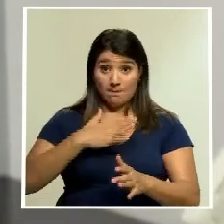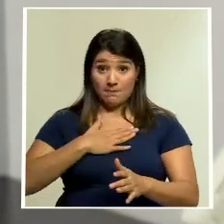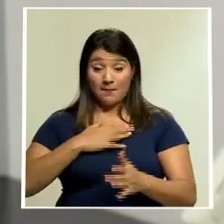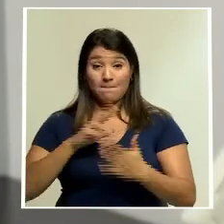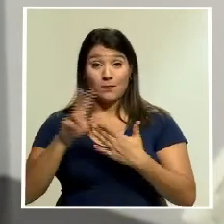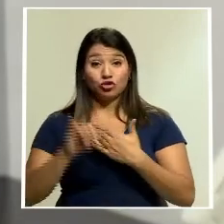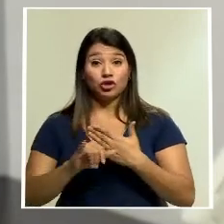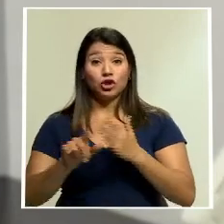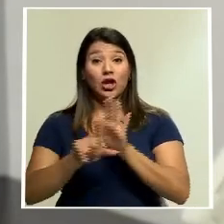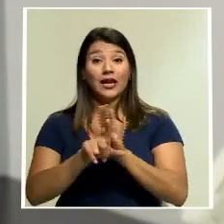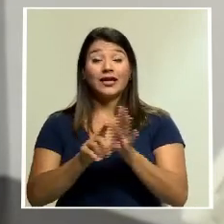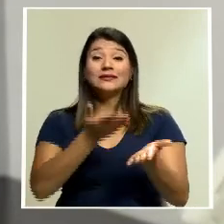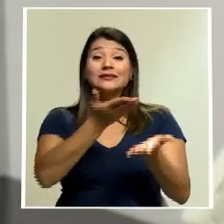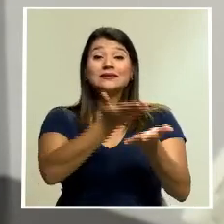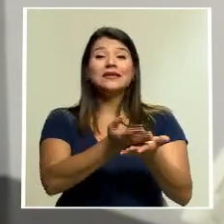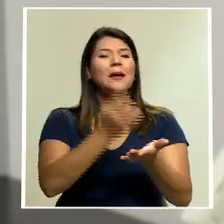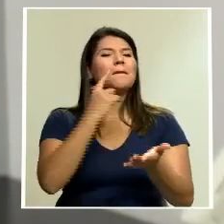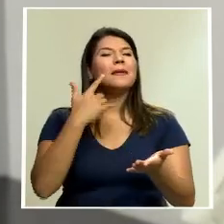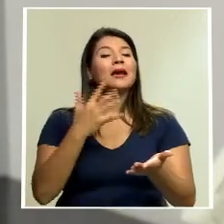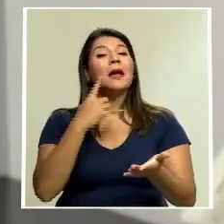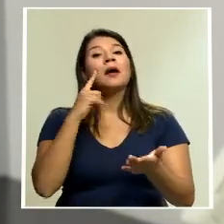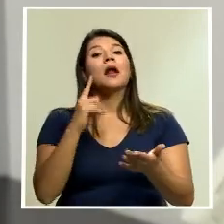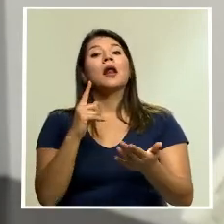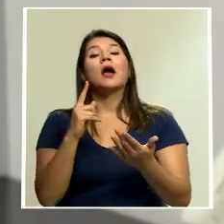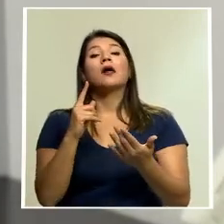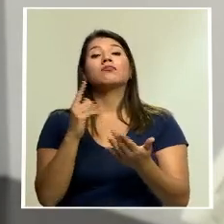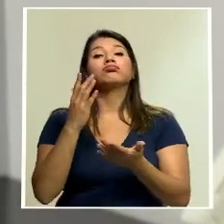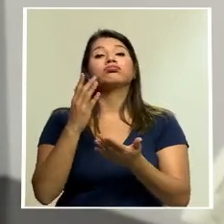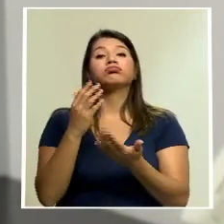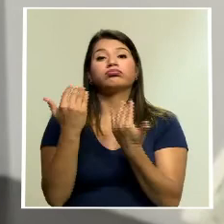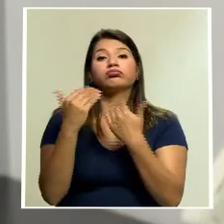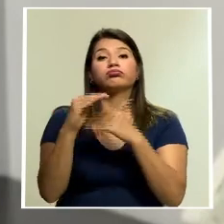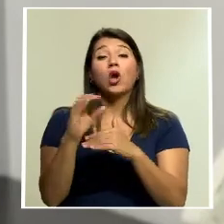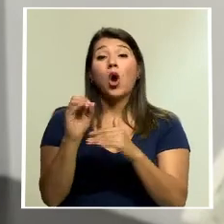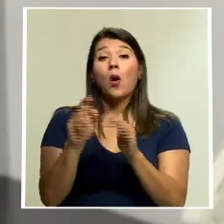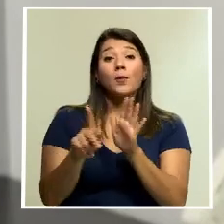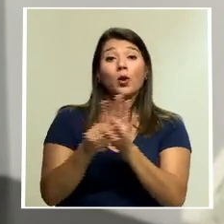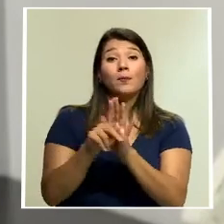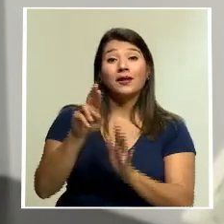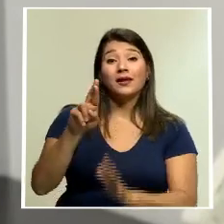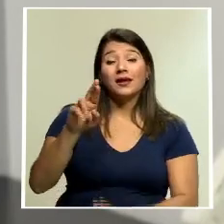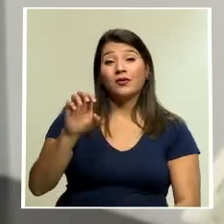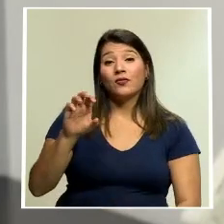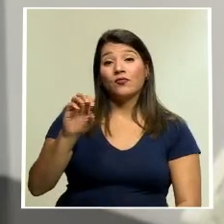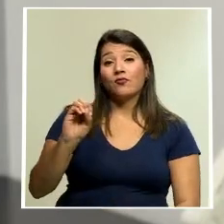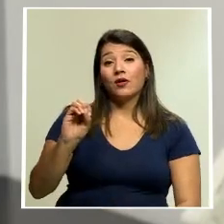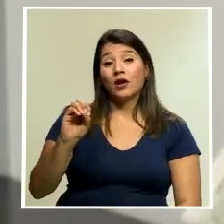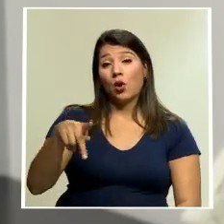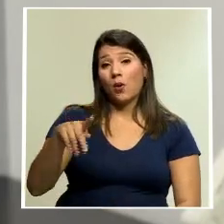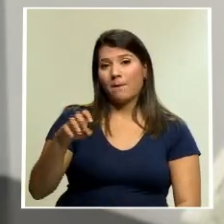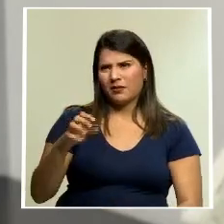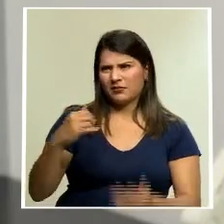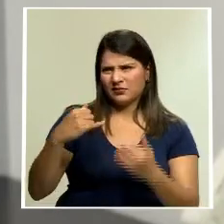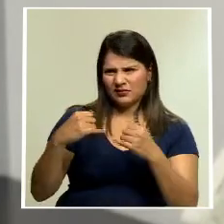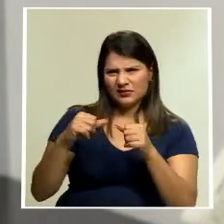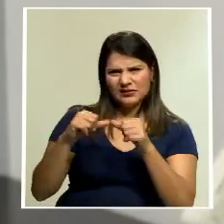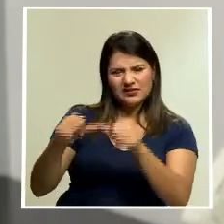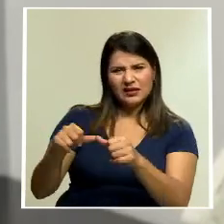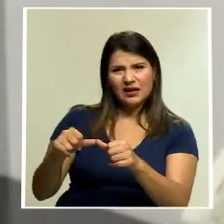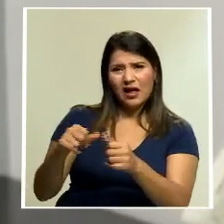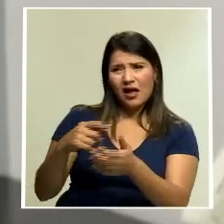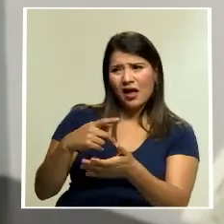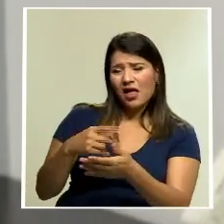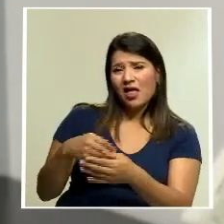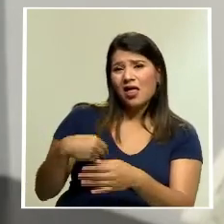ley para imposibilitar o para prohibirle a Recope seguir girándole casi 10.000 millones de